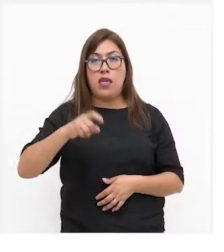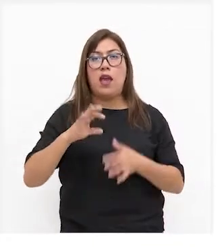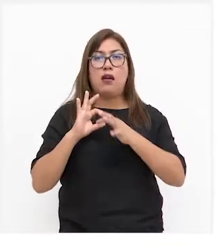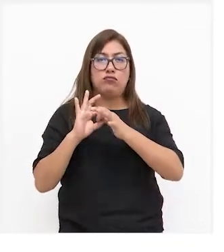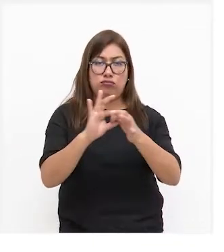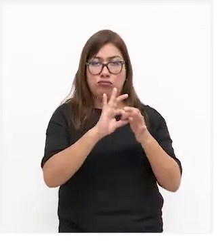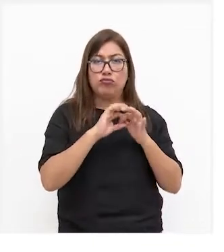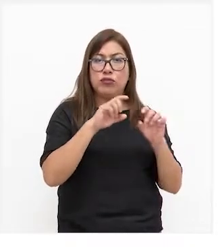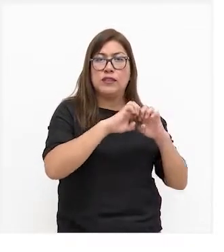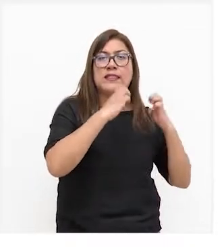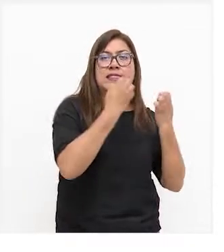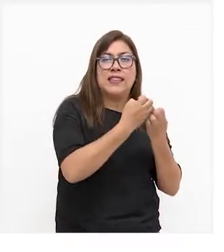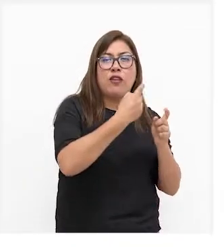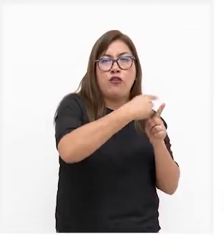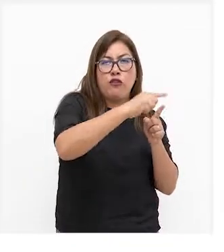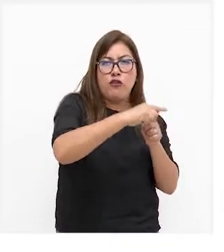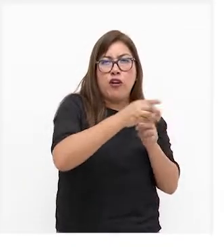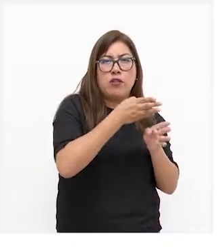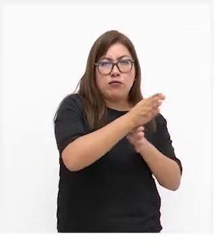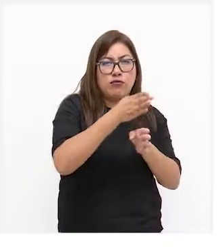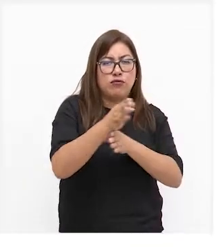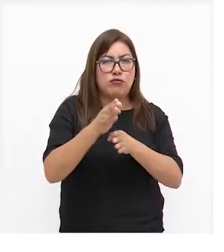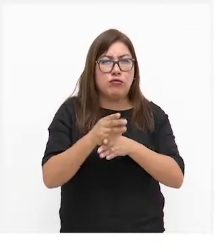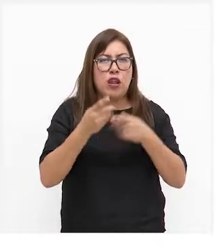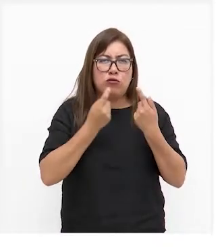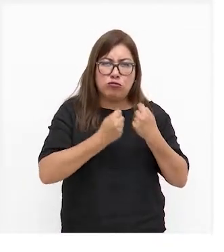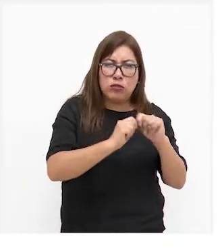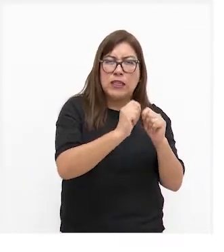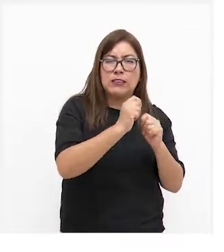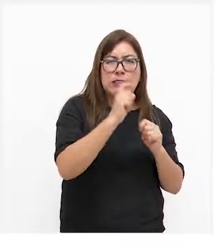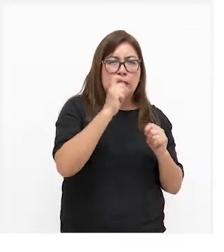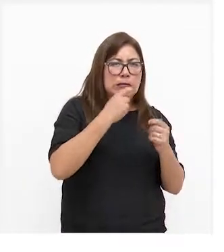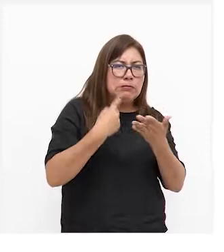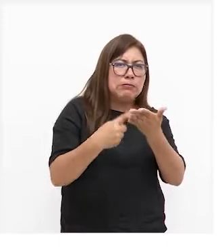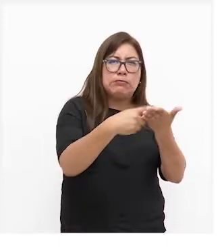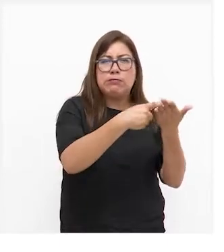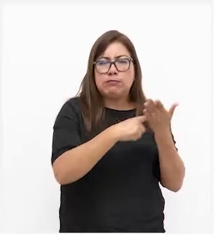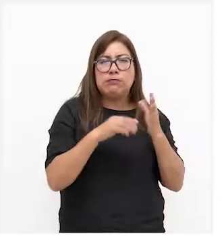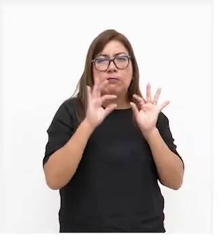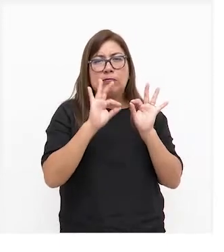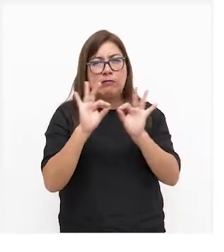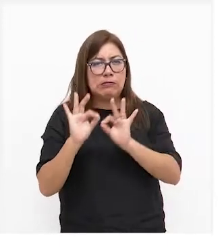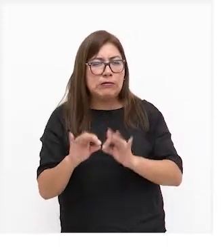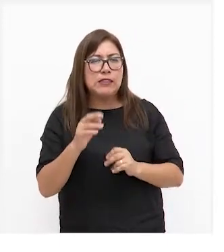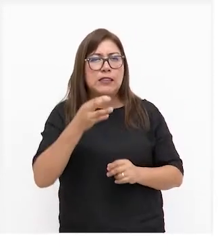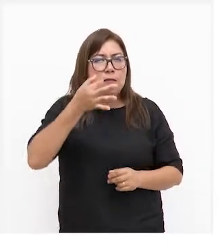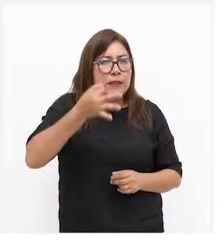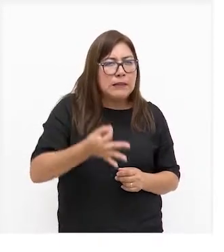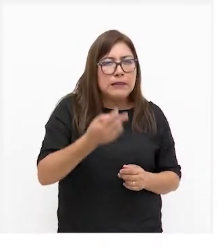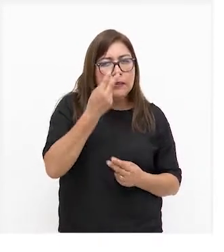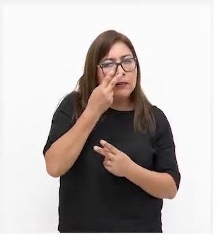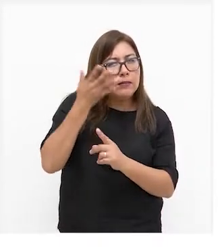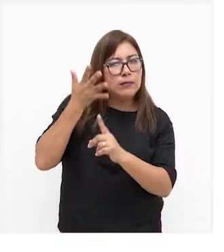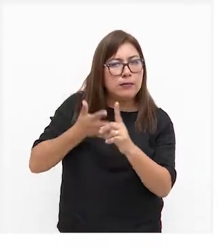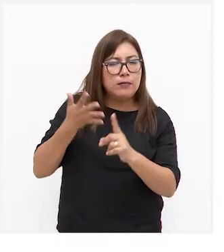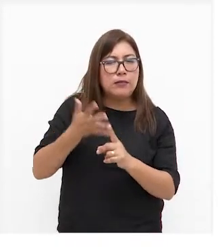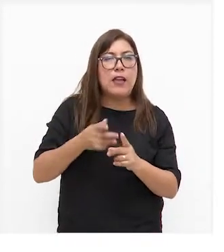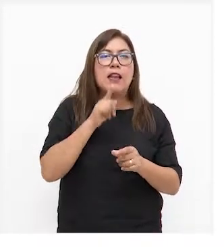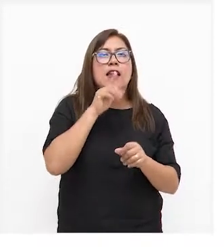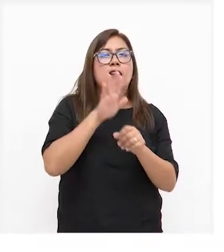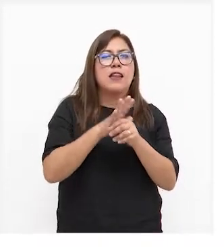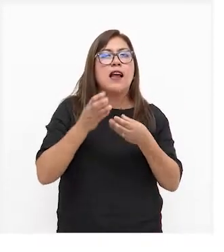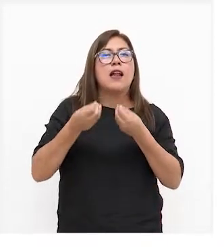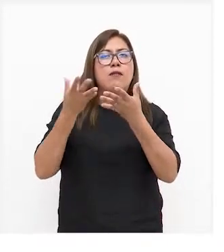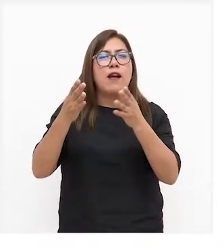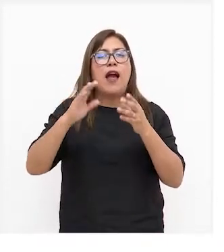al equipo multidisciplinario esfuerzos reales, considerables y pertinentes, garantizando la adopción de